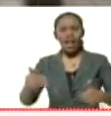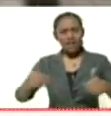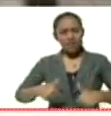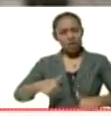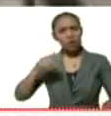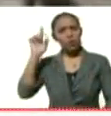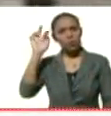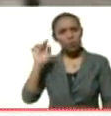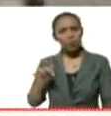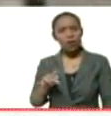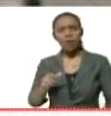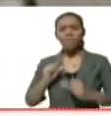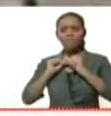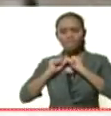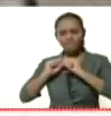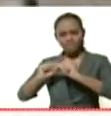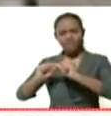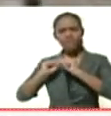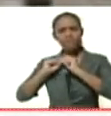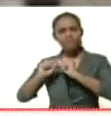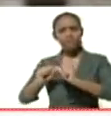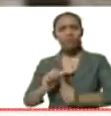diario. Permanente,